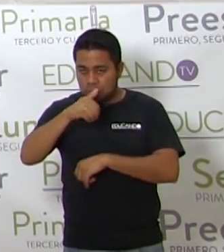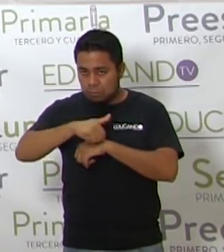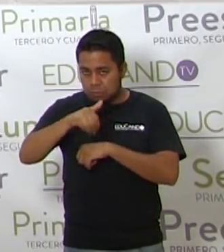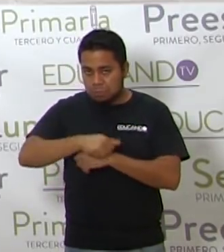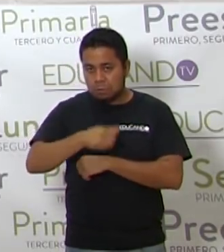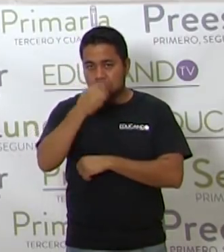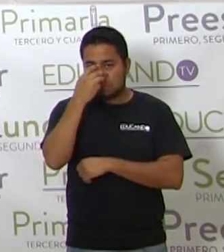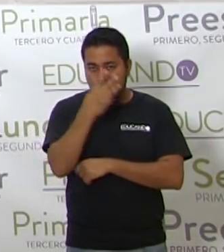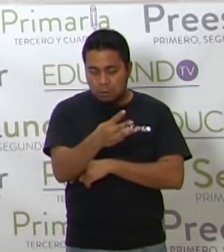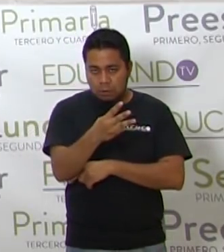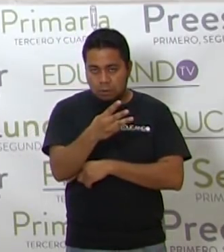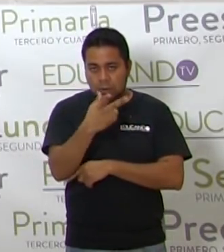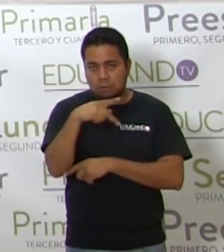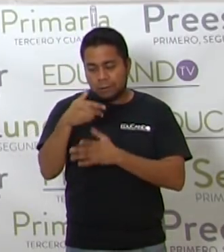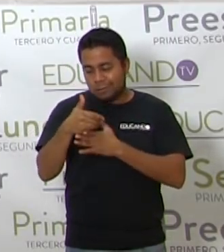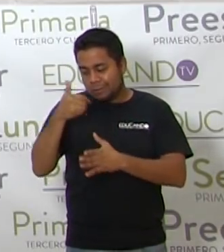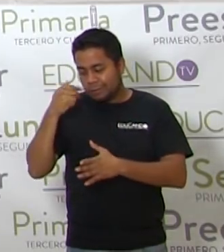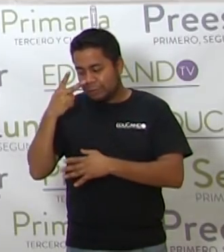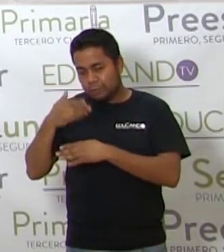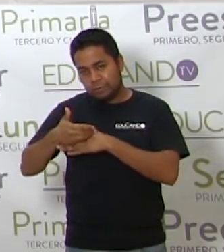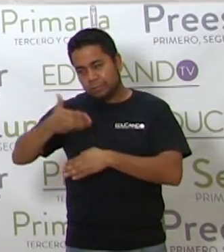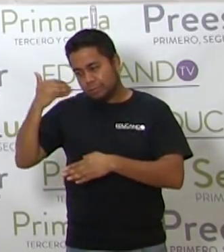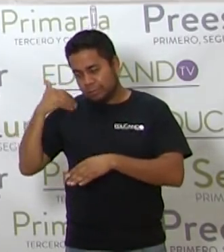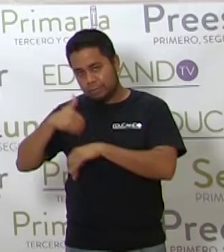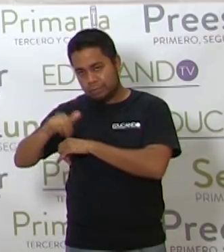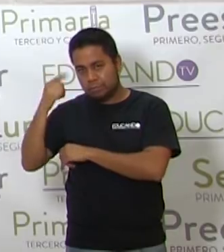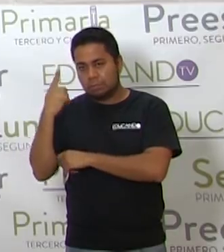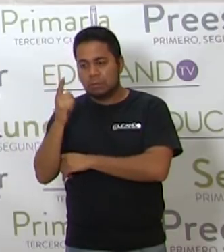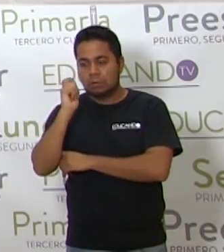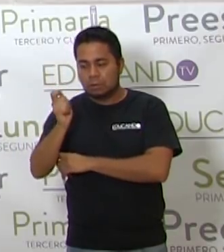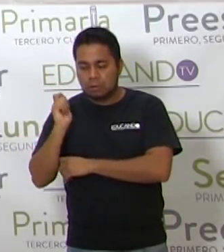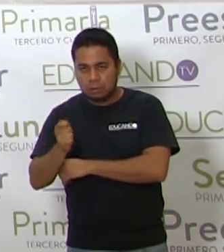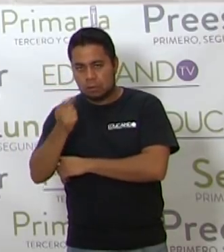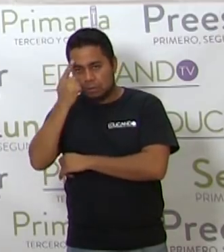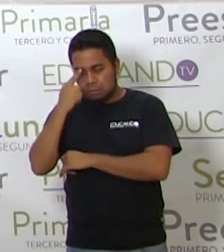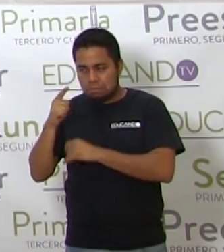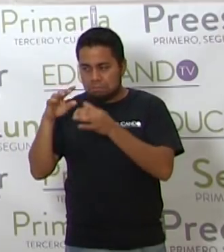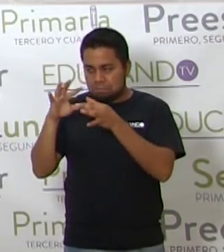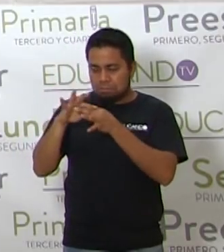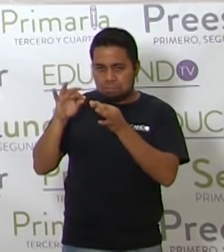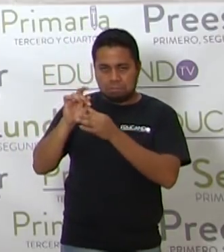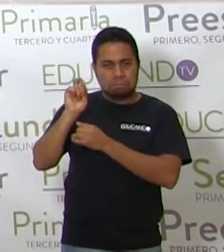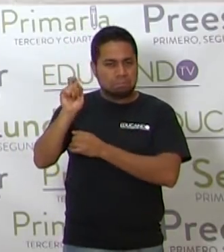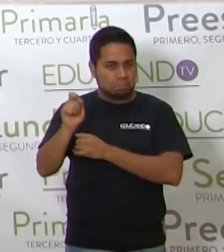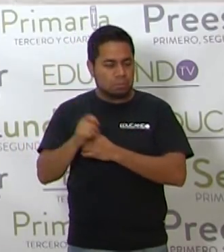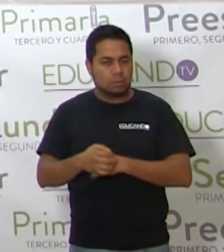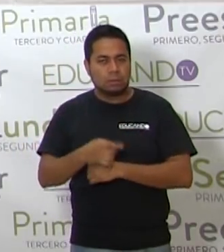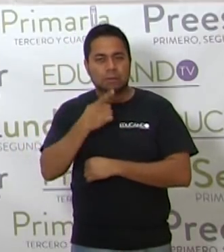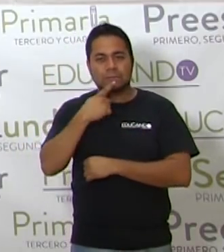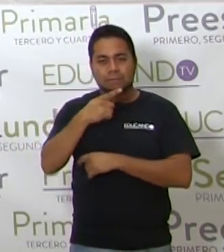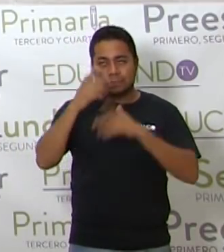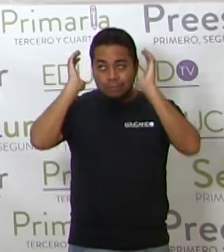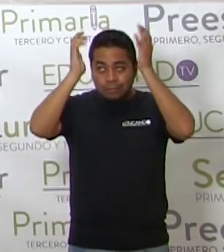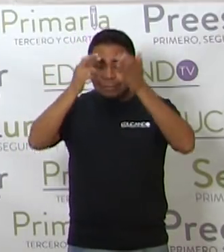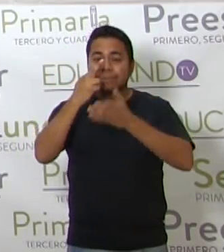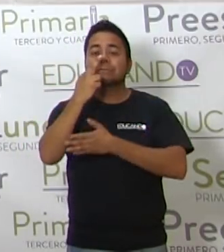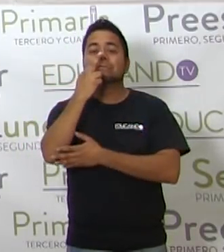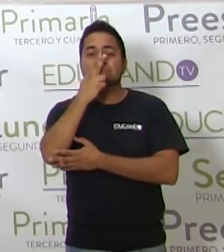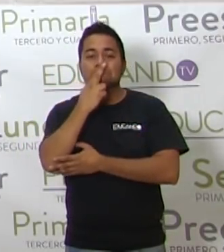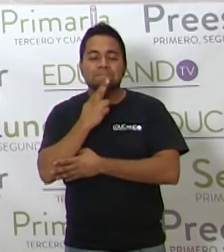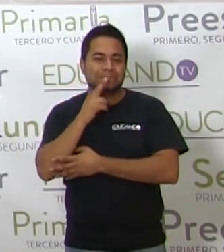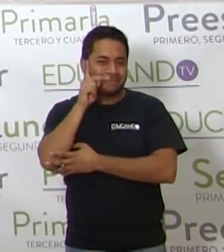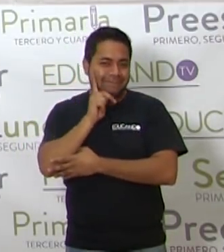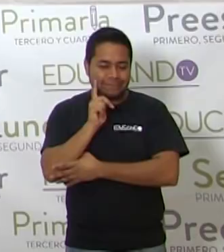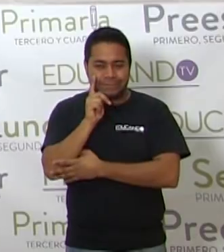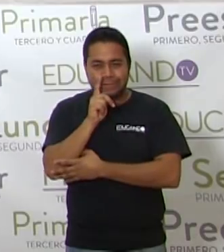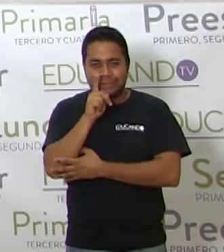ver el acto número 2 y el acto número 1 para ver de qué nos hablan. Caperucita camina por el bosque y